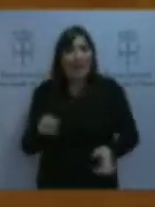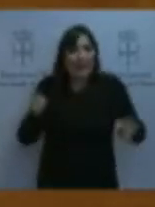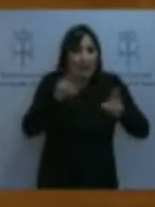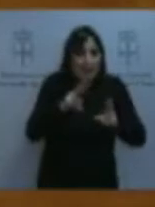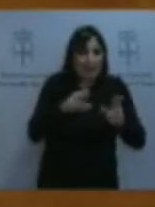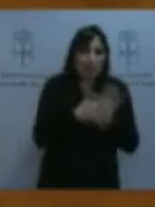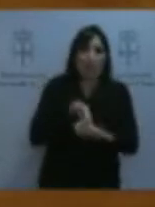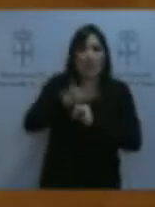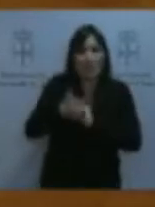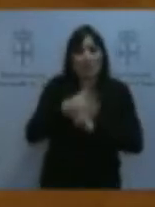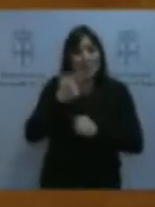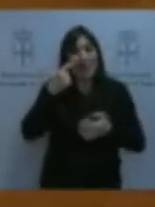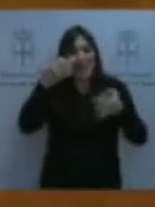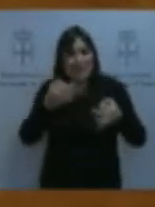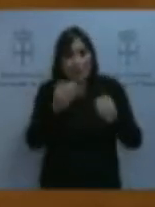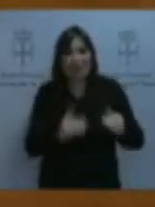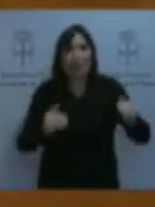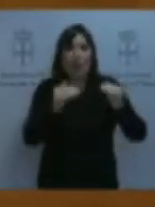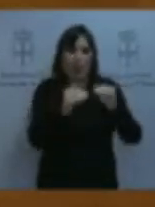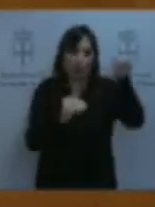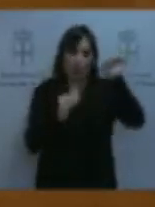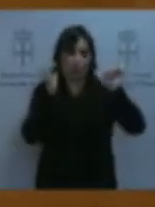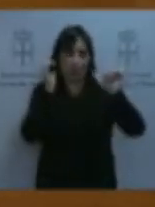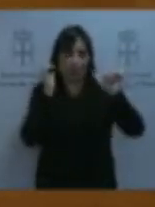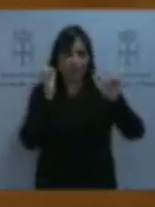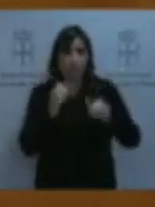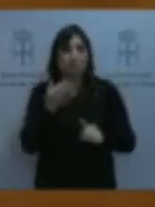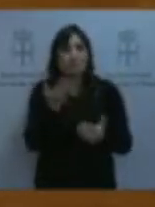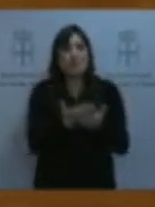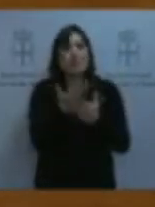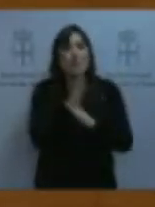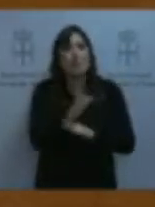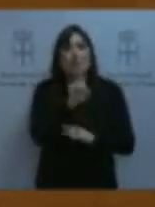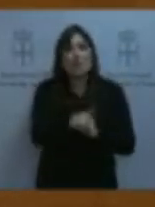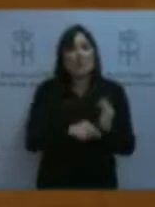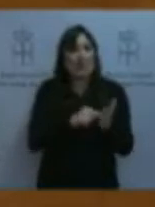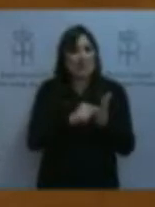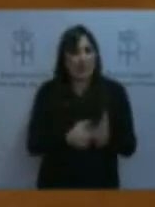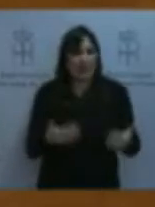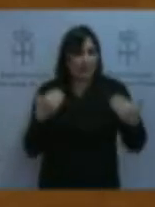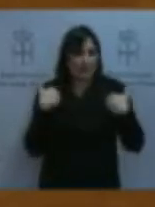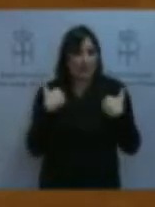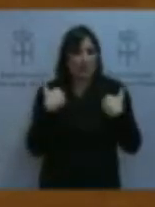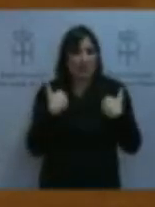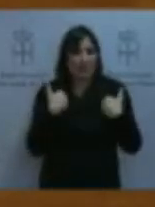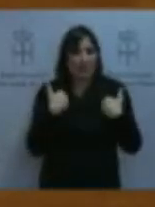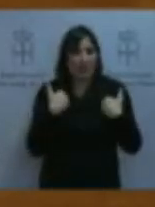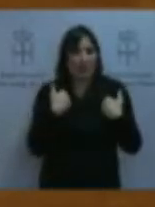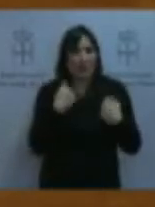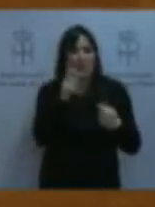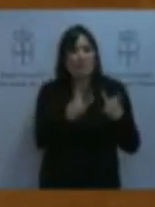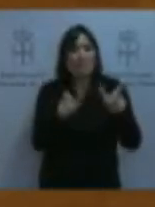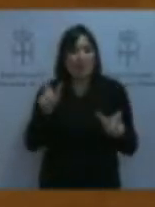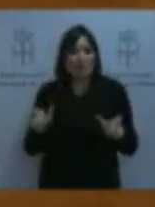que se persigue. Proponemos igualmente también exigir responsabilidad personal a los responsables políticos y empleados públicos